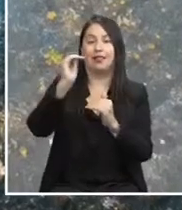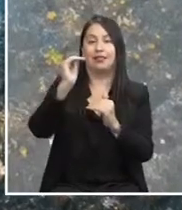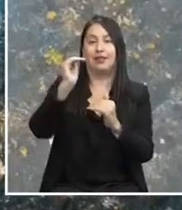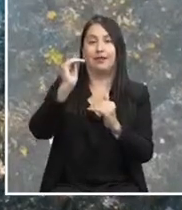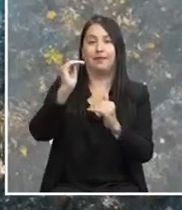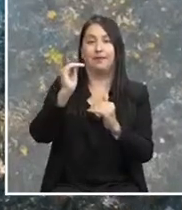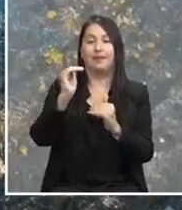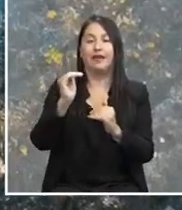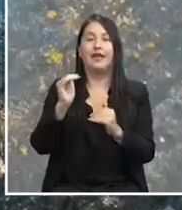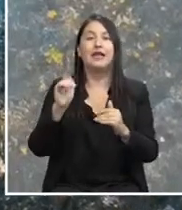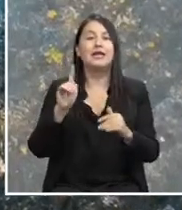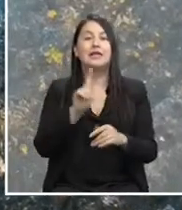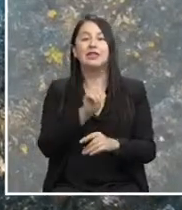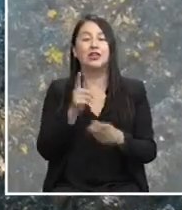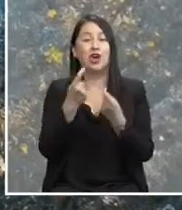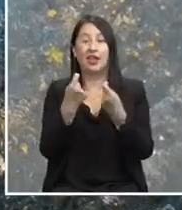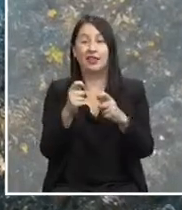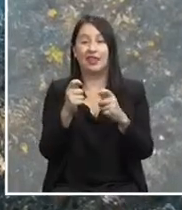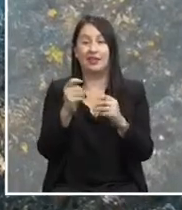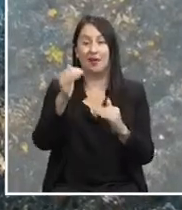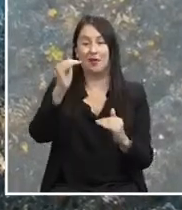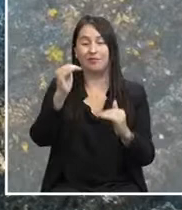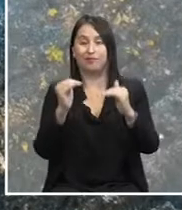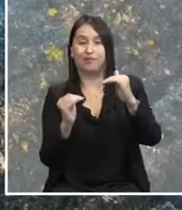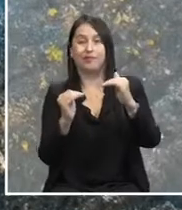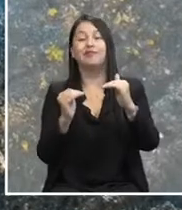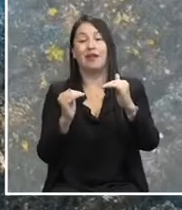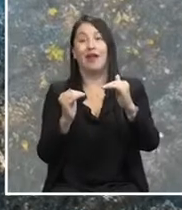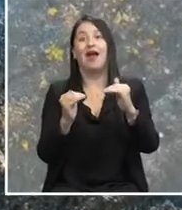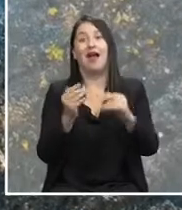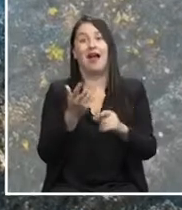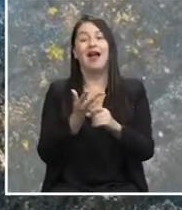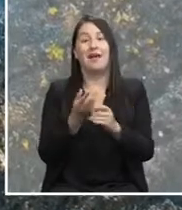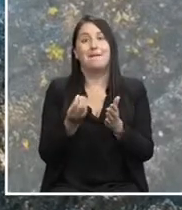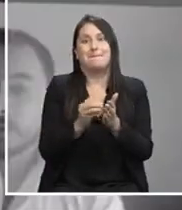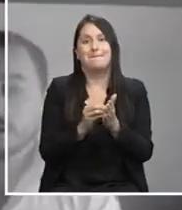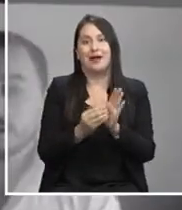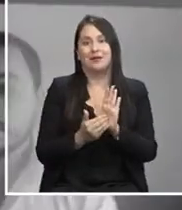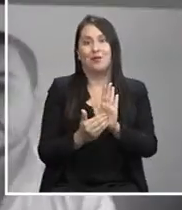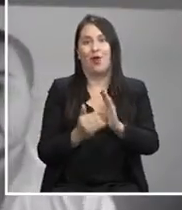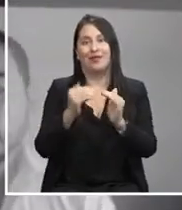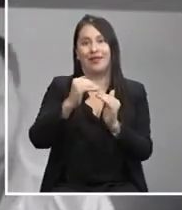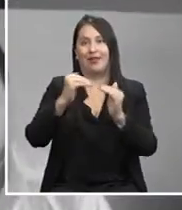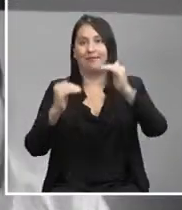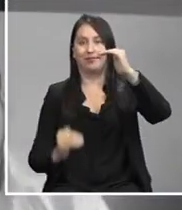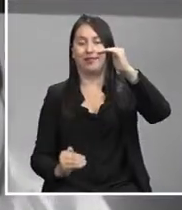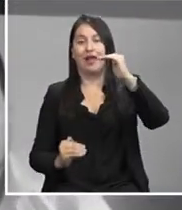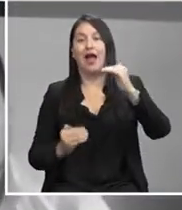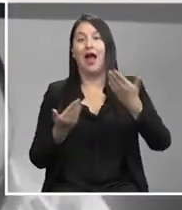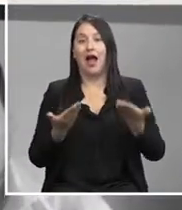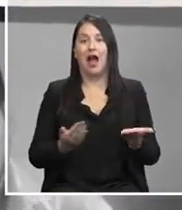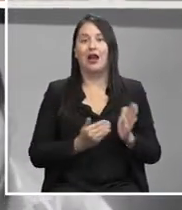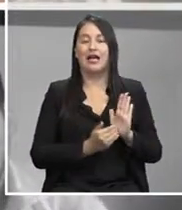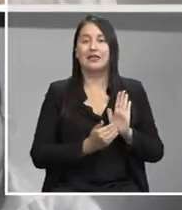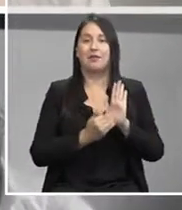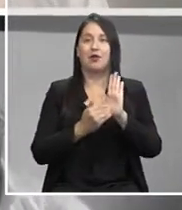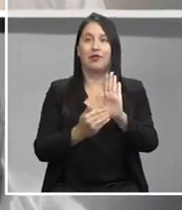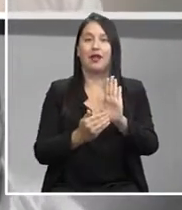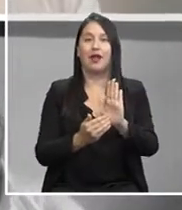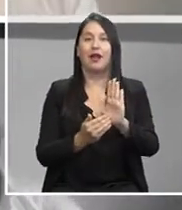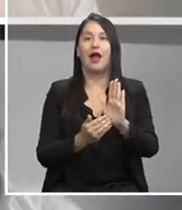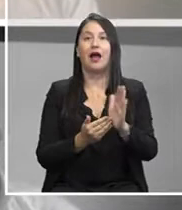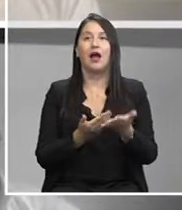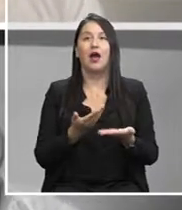no intentamos corregir esto, claramente vamos a tener un sesgo, ¿cierto? Entonces les voy a mostrar ahora lo que son las cuentas